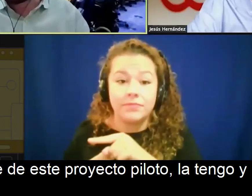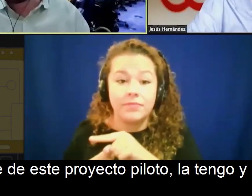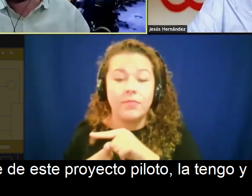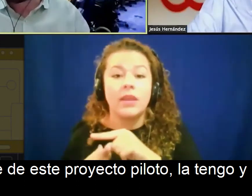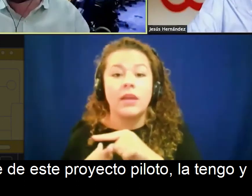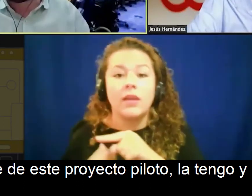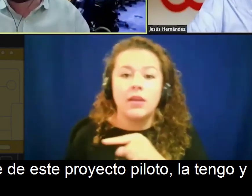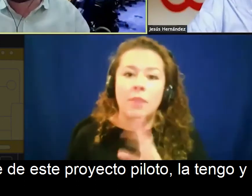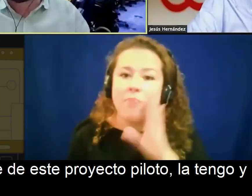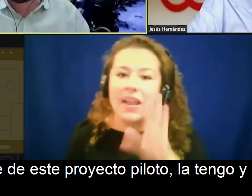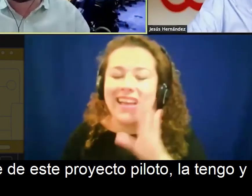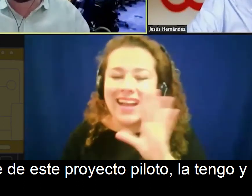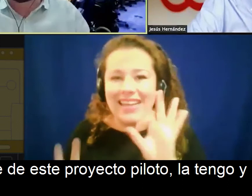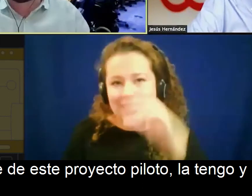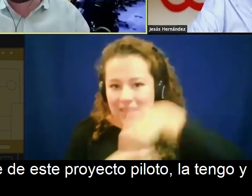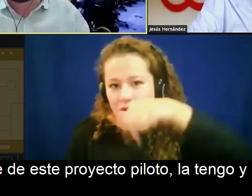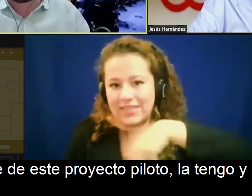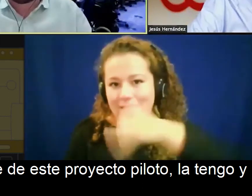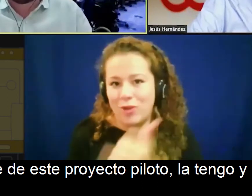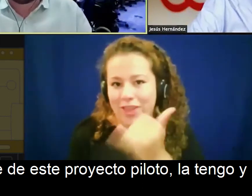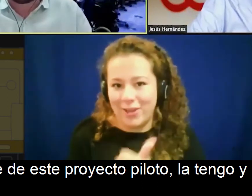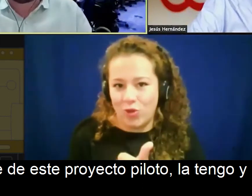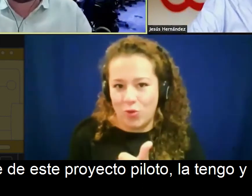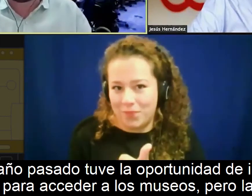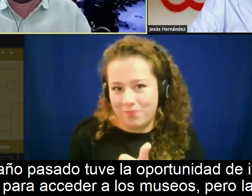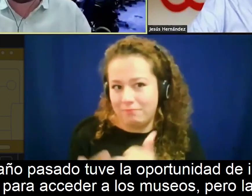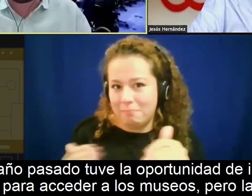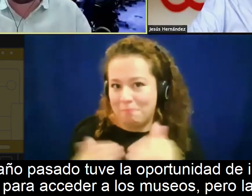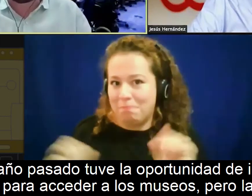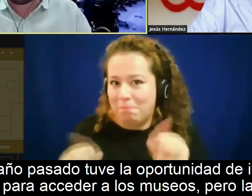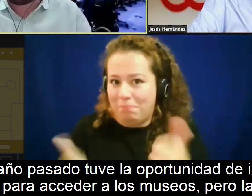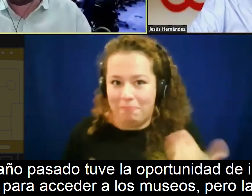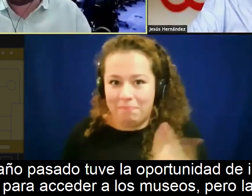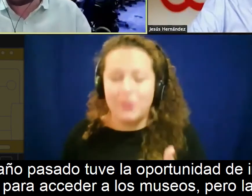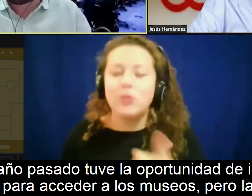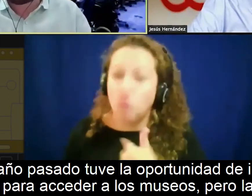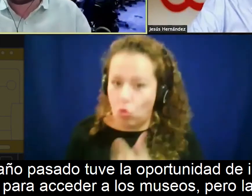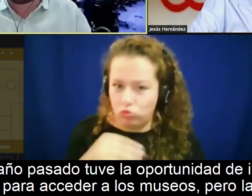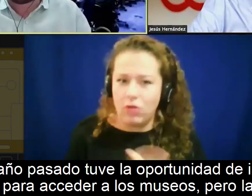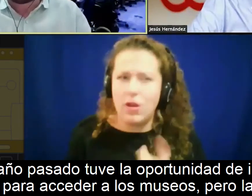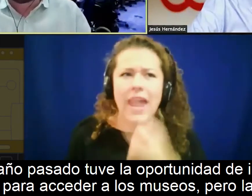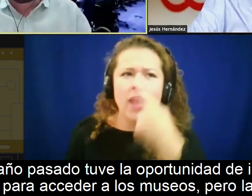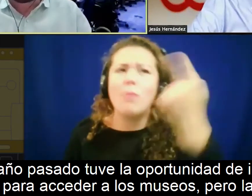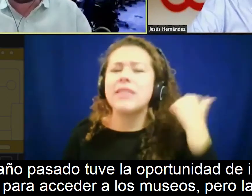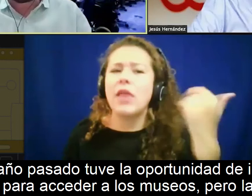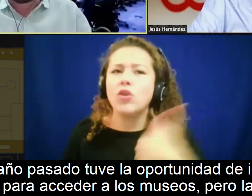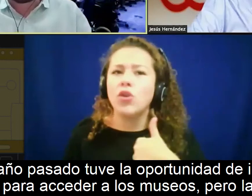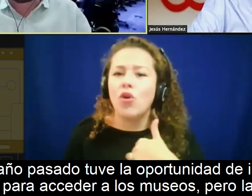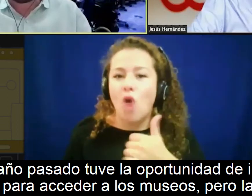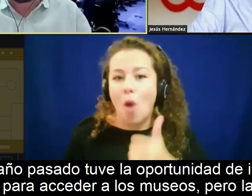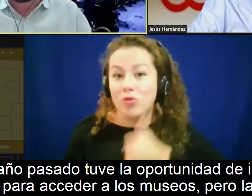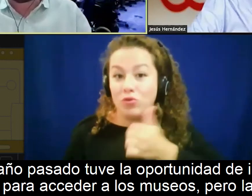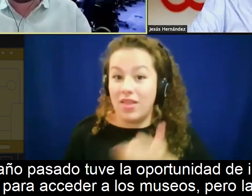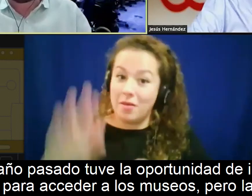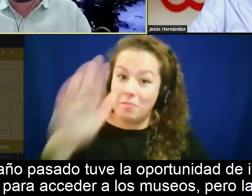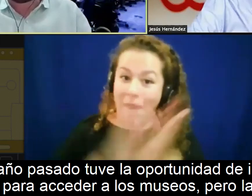y Bélgica es parte de este proyecto piloto, pues yo la tengo y la he utilizado. El año pasado tuve la oportunidad de ir a Italia